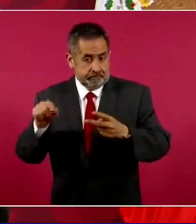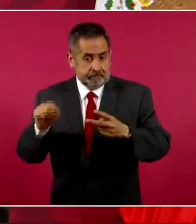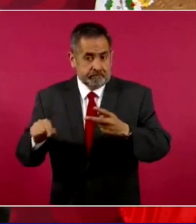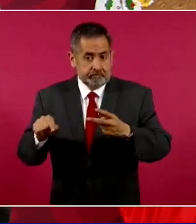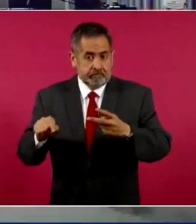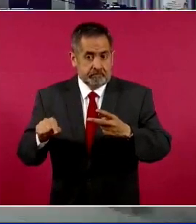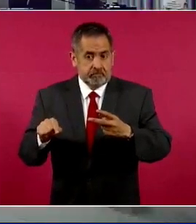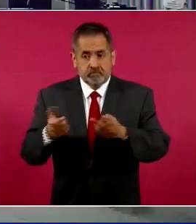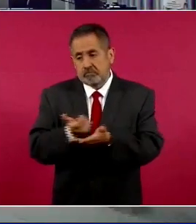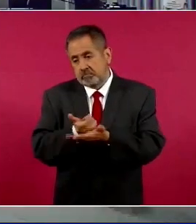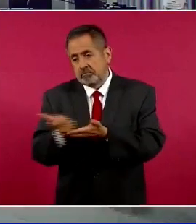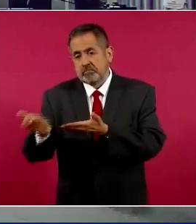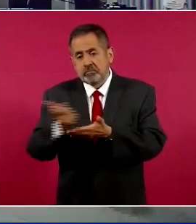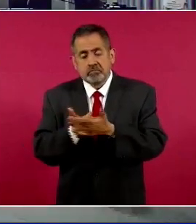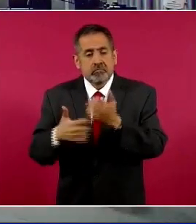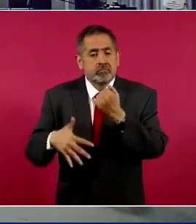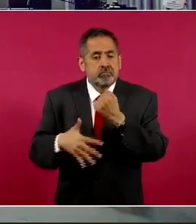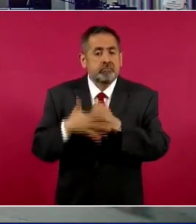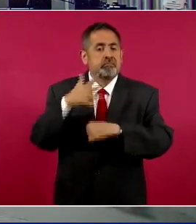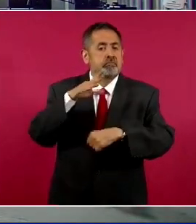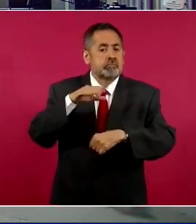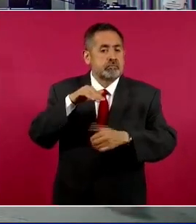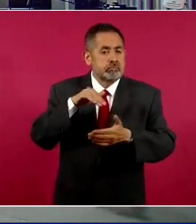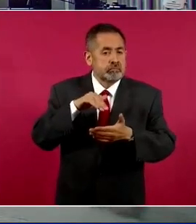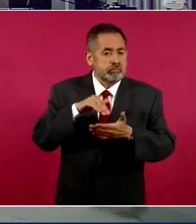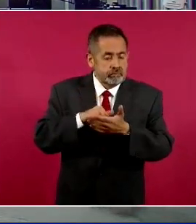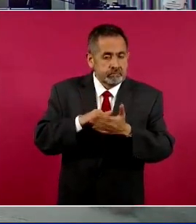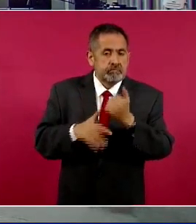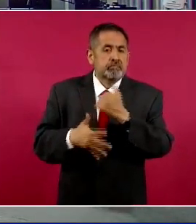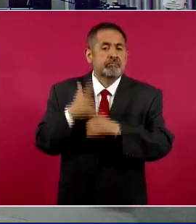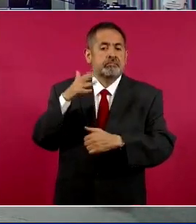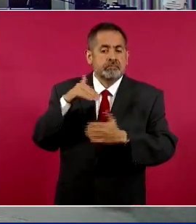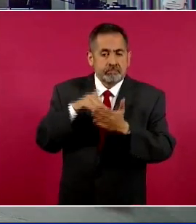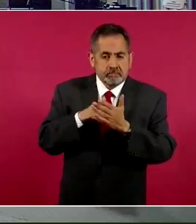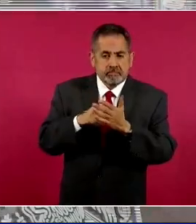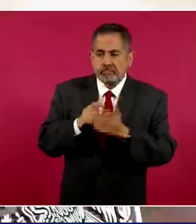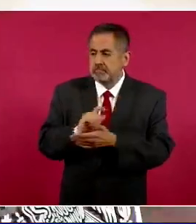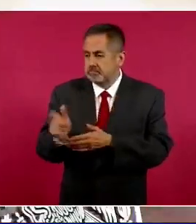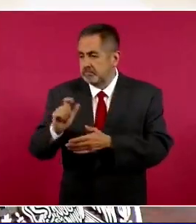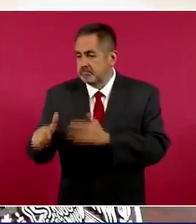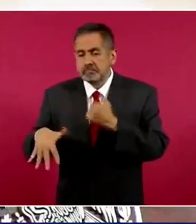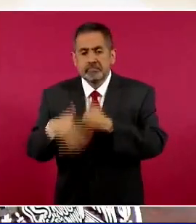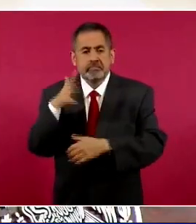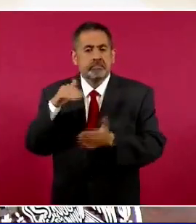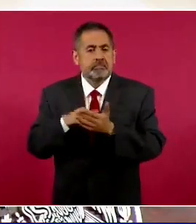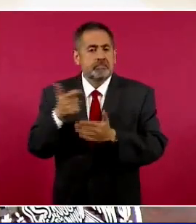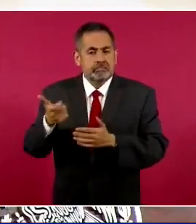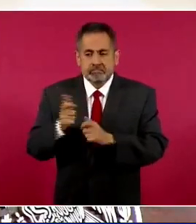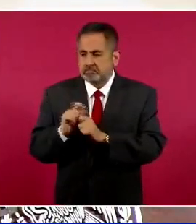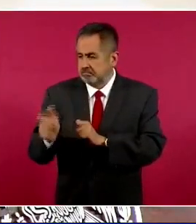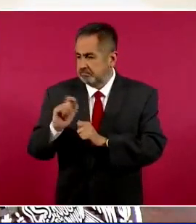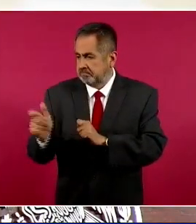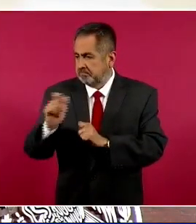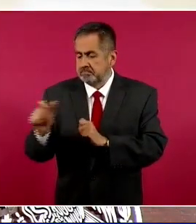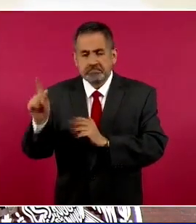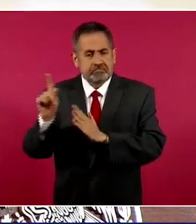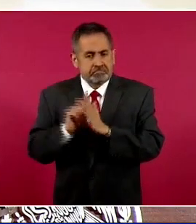están recibiendo en promedio 15,000 pesos mensuales, algo nunca visto.